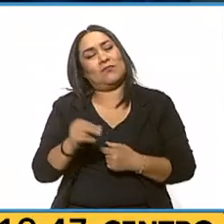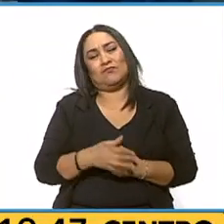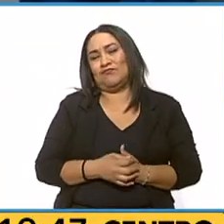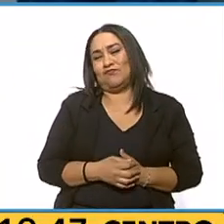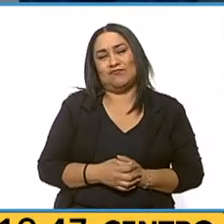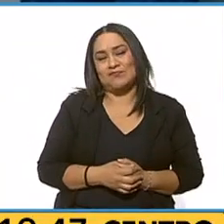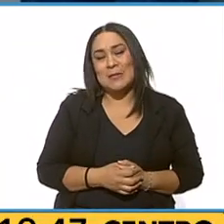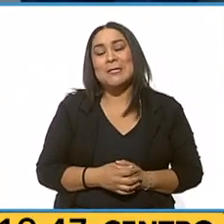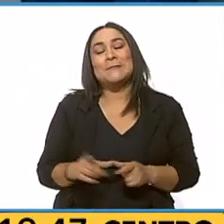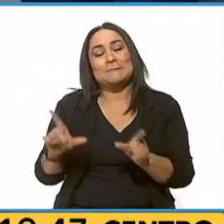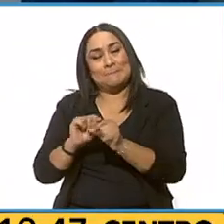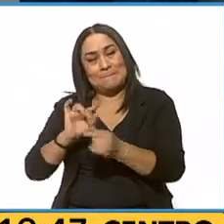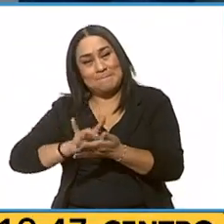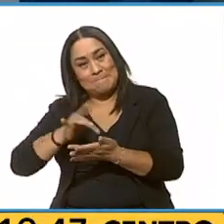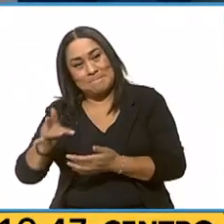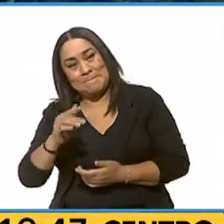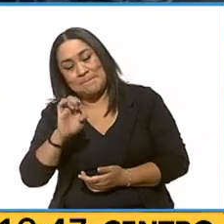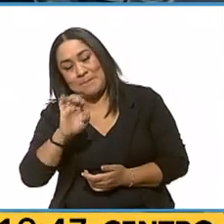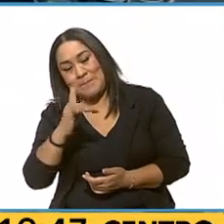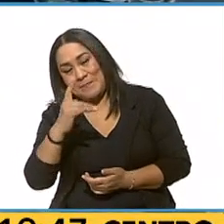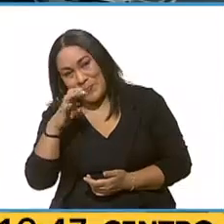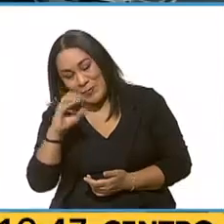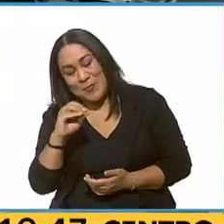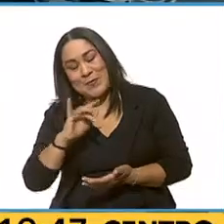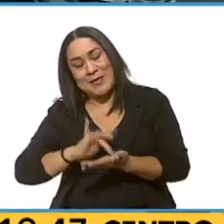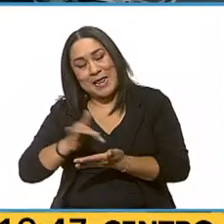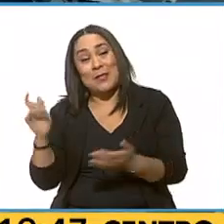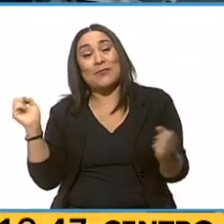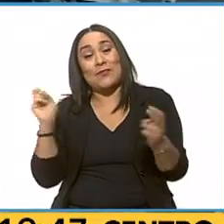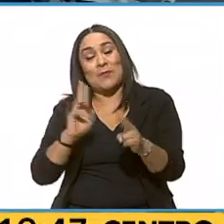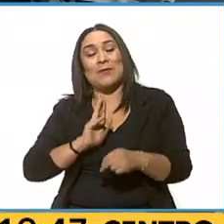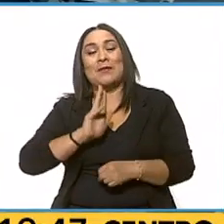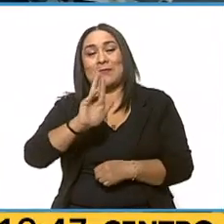muchísimas gracias por acompañarnos. Gracias por tu reflexión. Gracias. Nos vemos dentro de 8 días. Hasta luego.